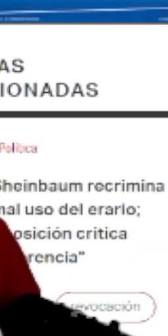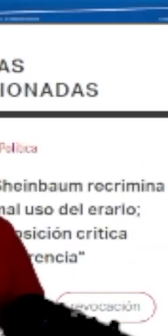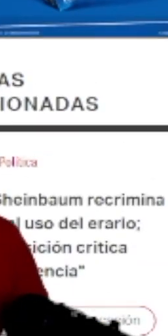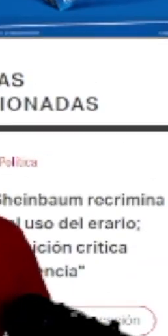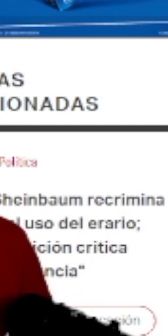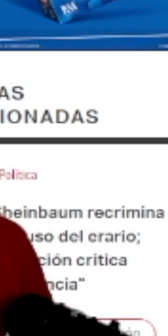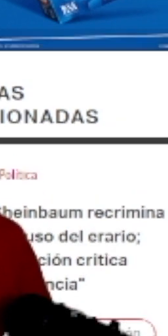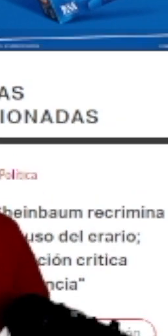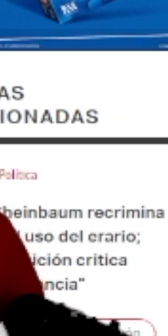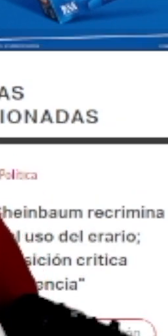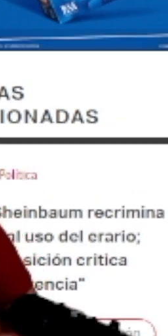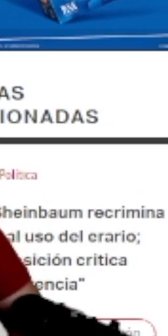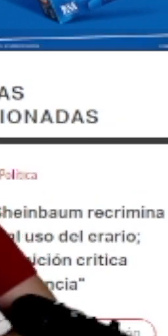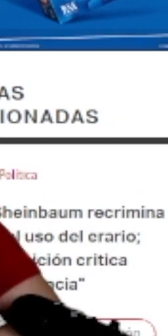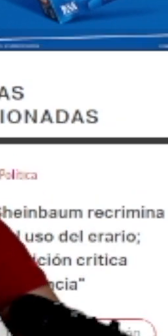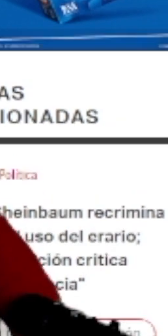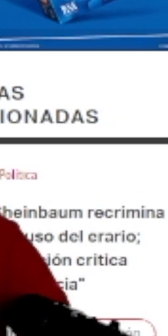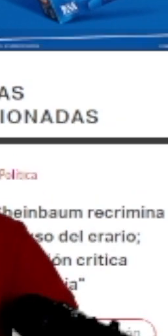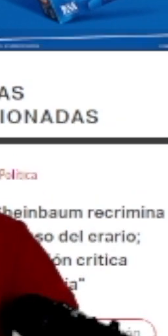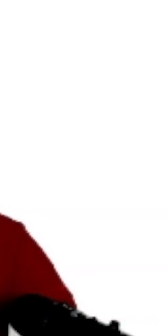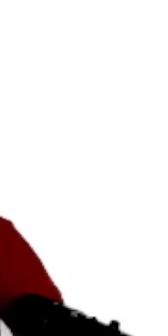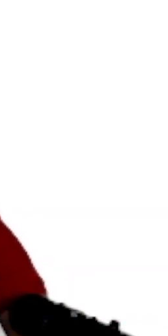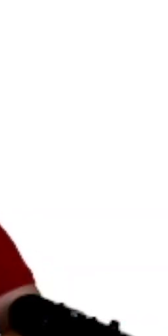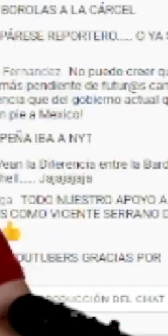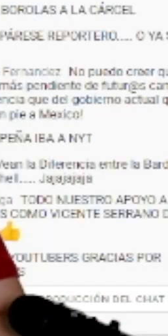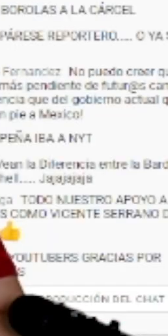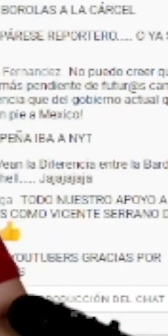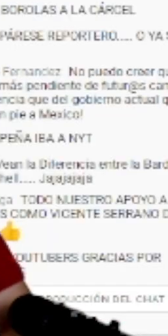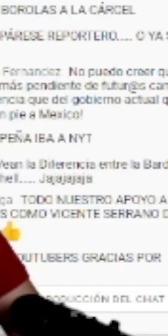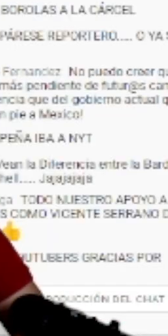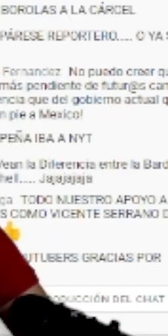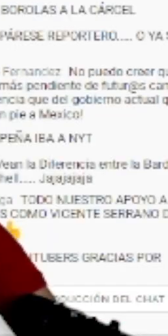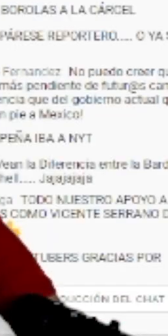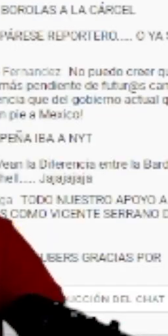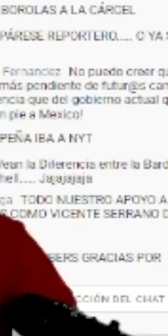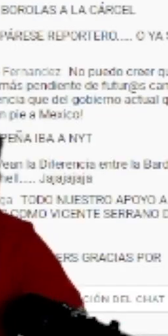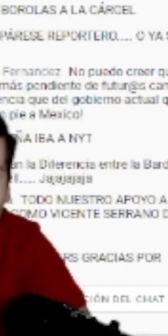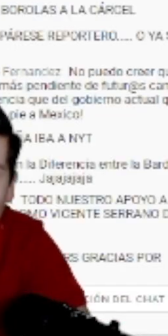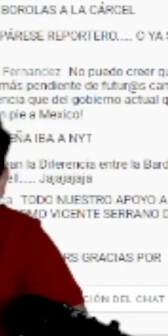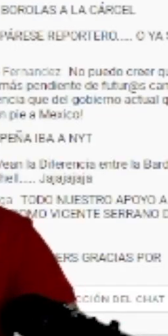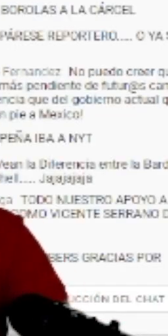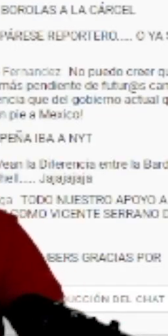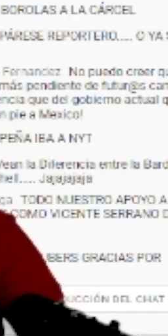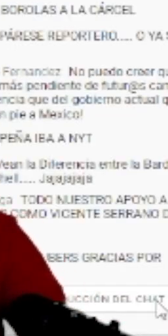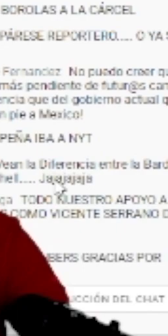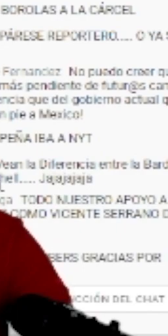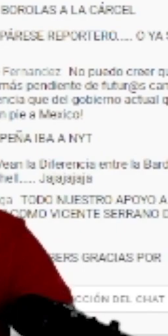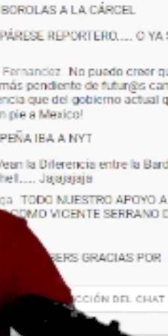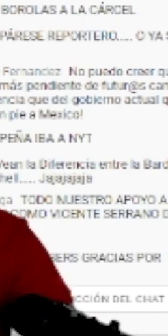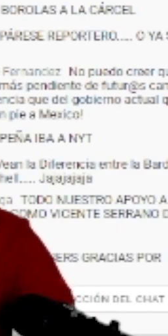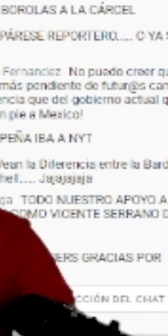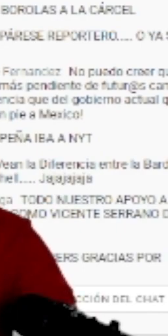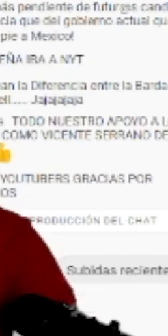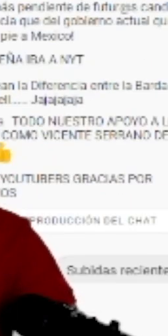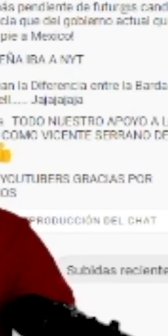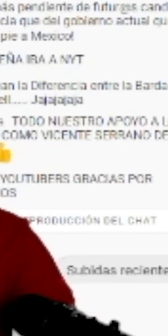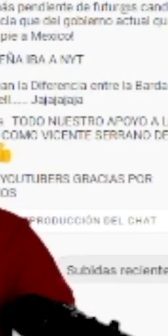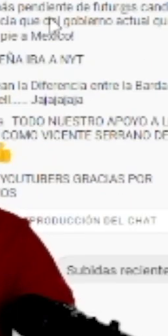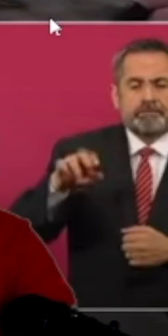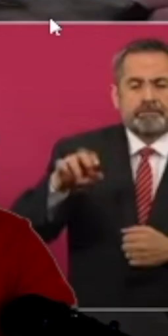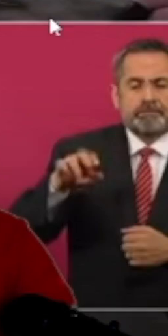este nuevo bicho, y llegó con todo, con la espada desenvainada, y le pegó pues sus